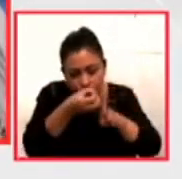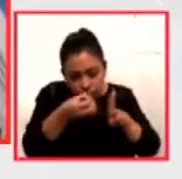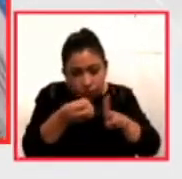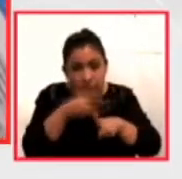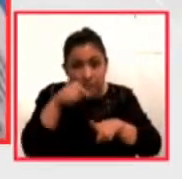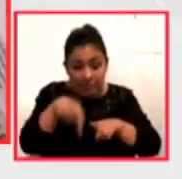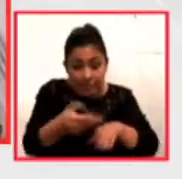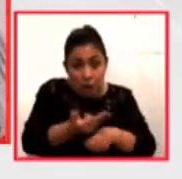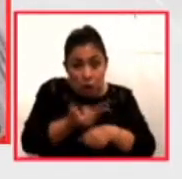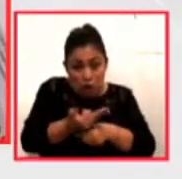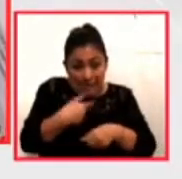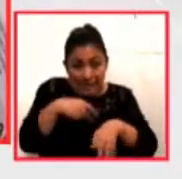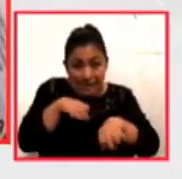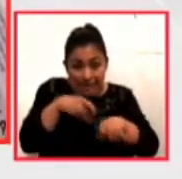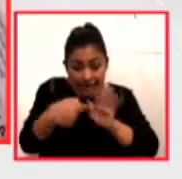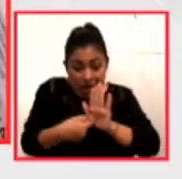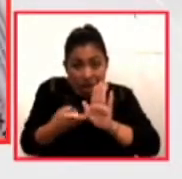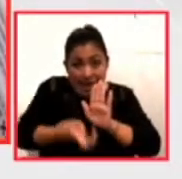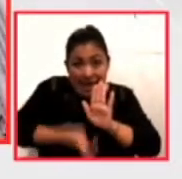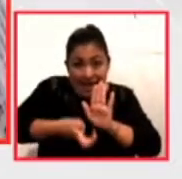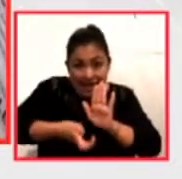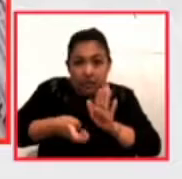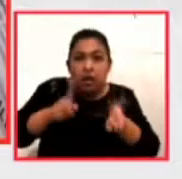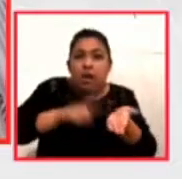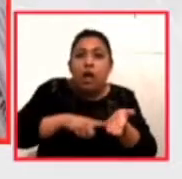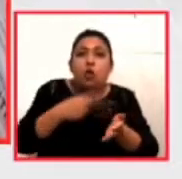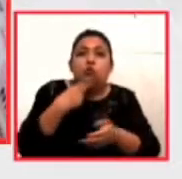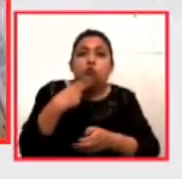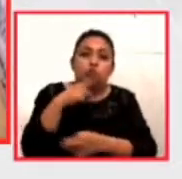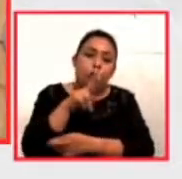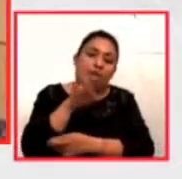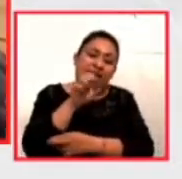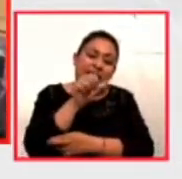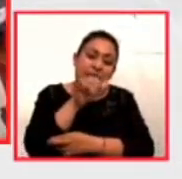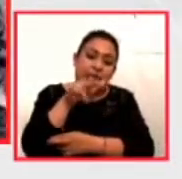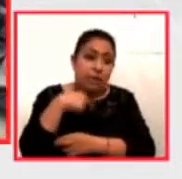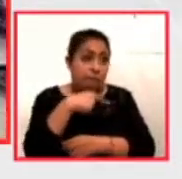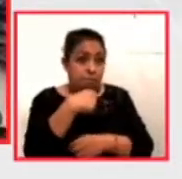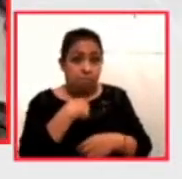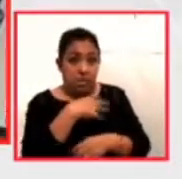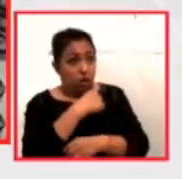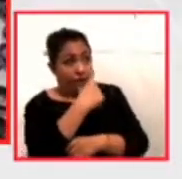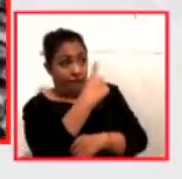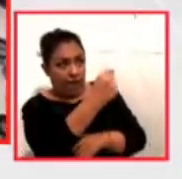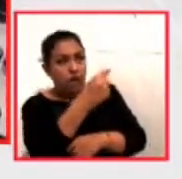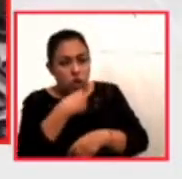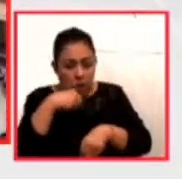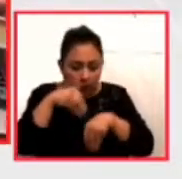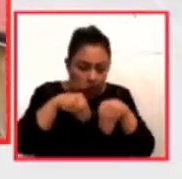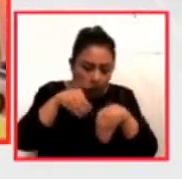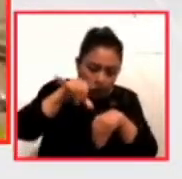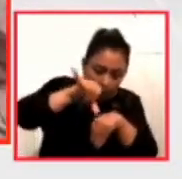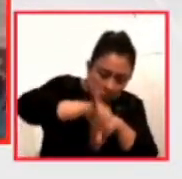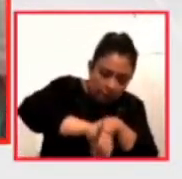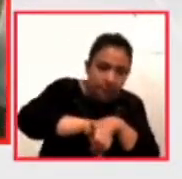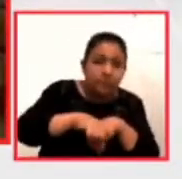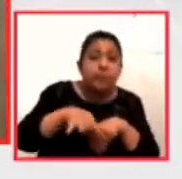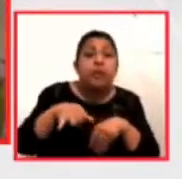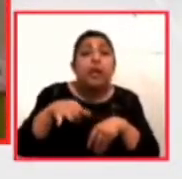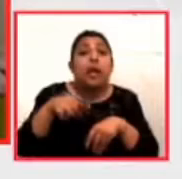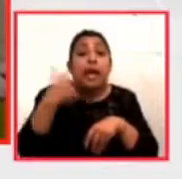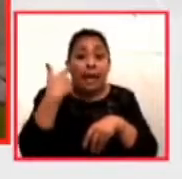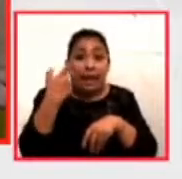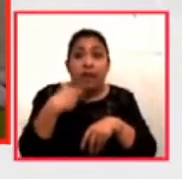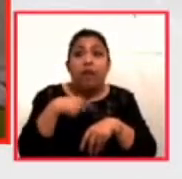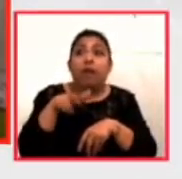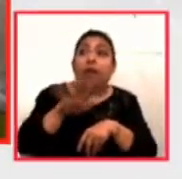estoy trabajando ahora, que va a llevar resina, que lo voy a vaciar ahora que se vaya mi hijo en estos días. Esta es la vista que tengo